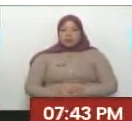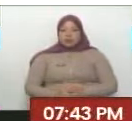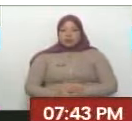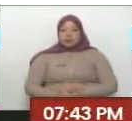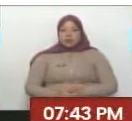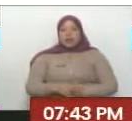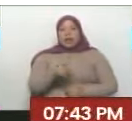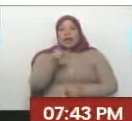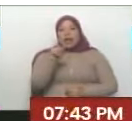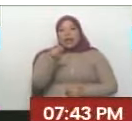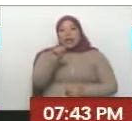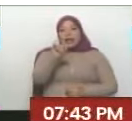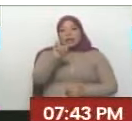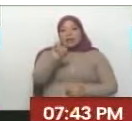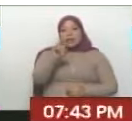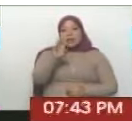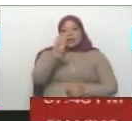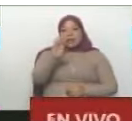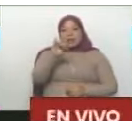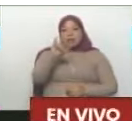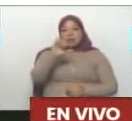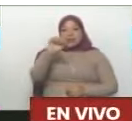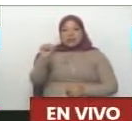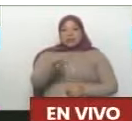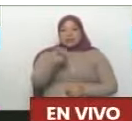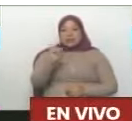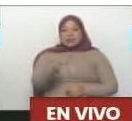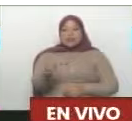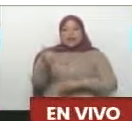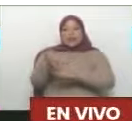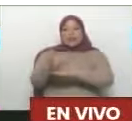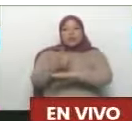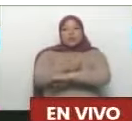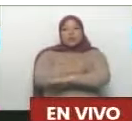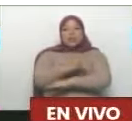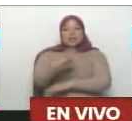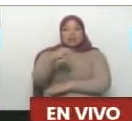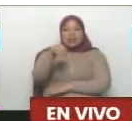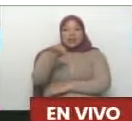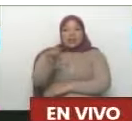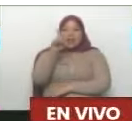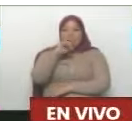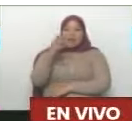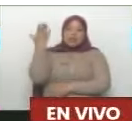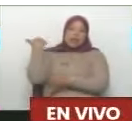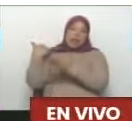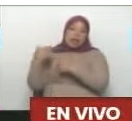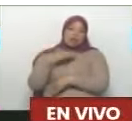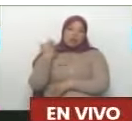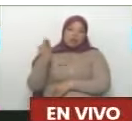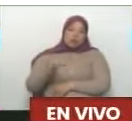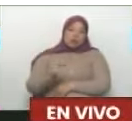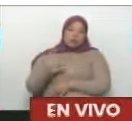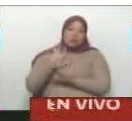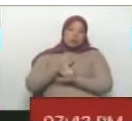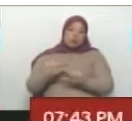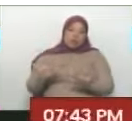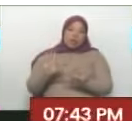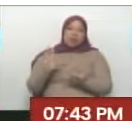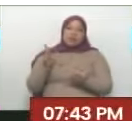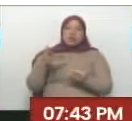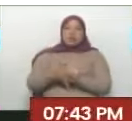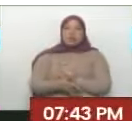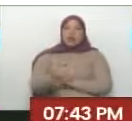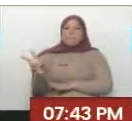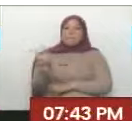Tibisay Lucena, es irreversible la tendencia de surgimiento del nuevo mundo y de consolidación de los BRICS.